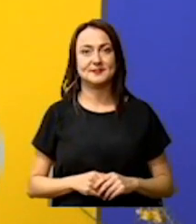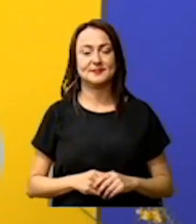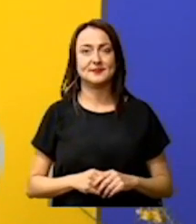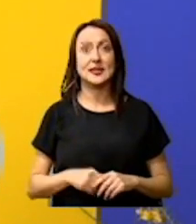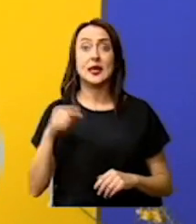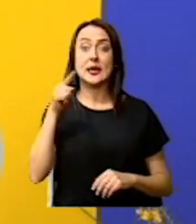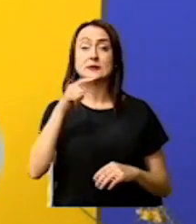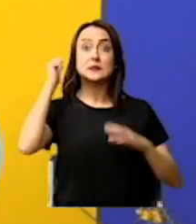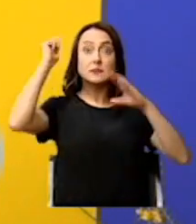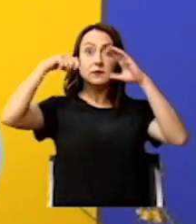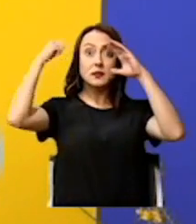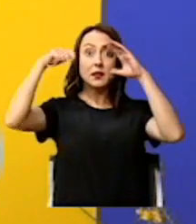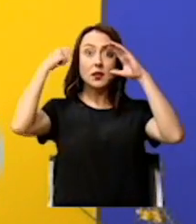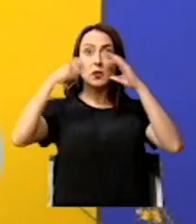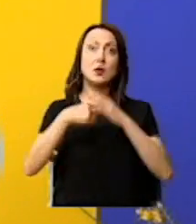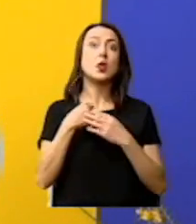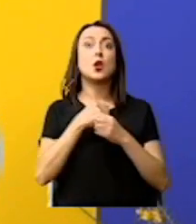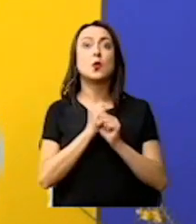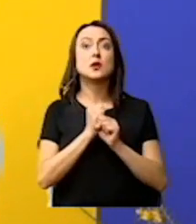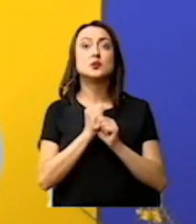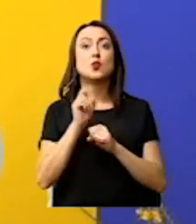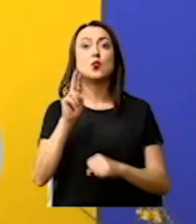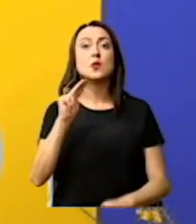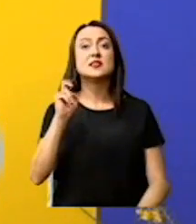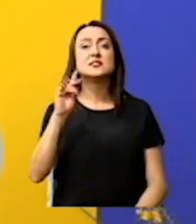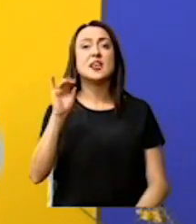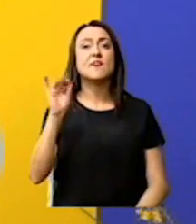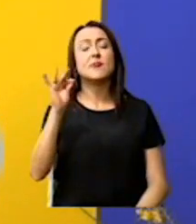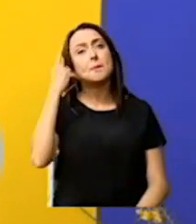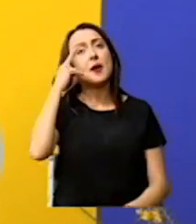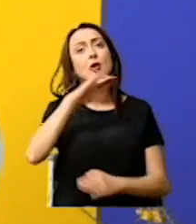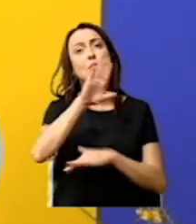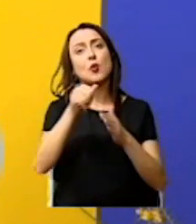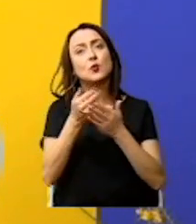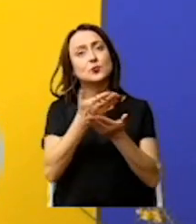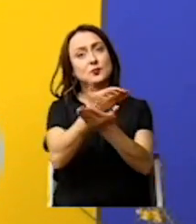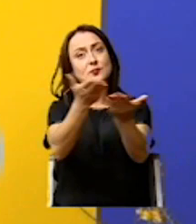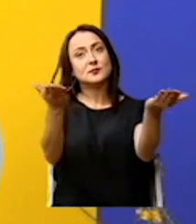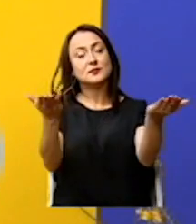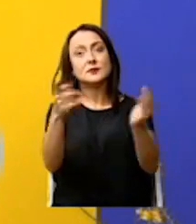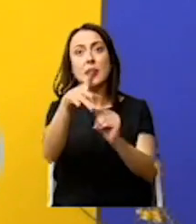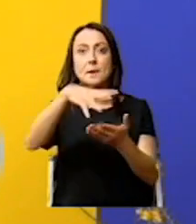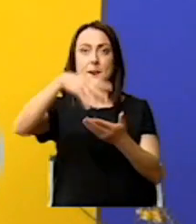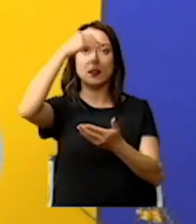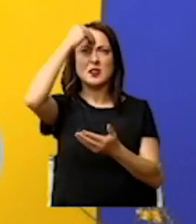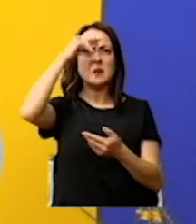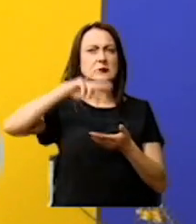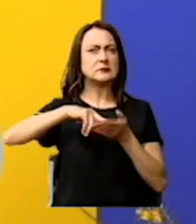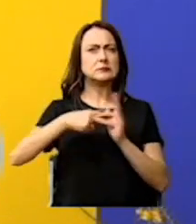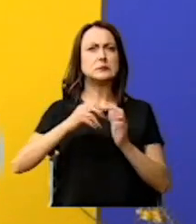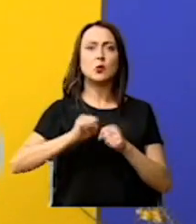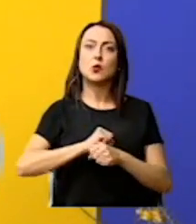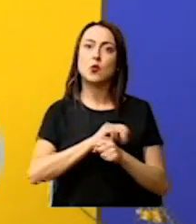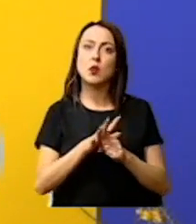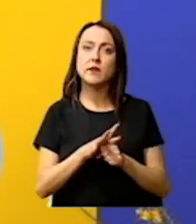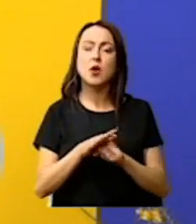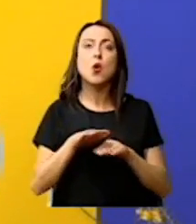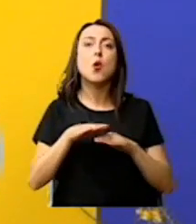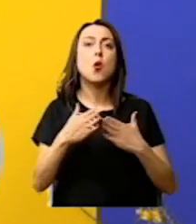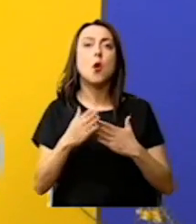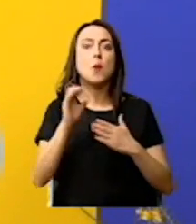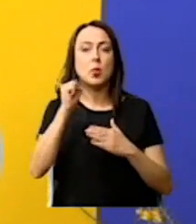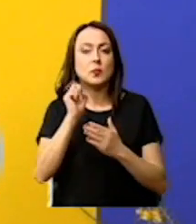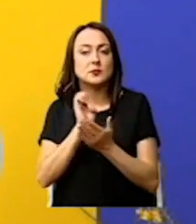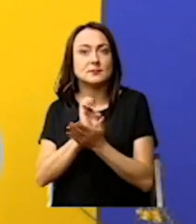Este video lo hizo la UNICEF para todos ustedes, para que aprendamos qué es el coronavirus y cómo